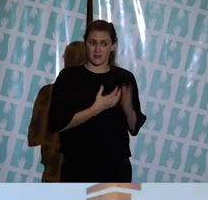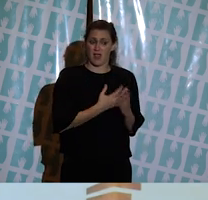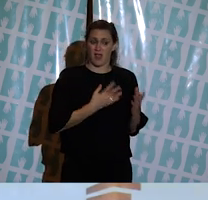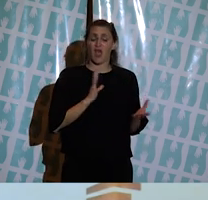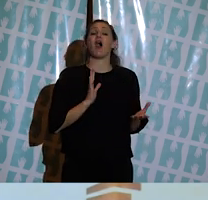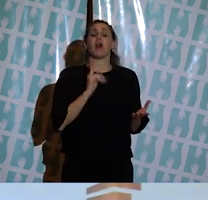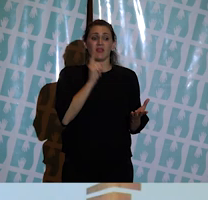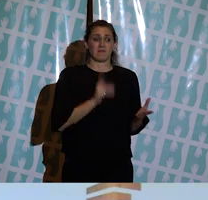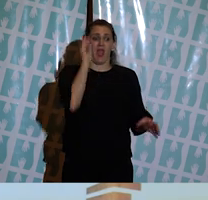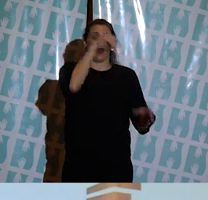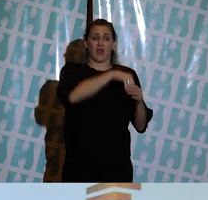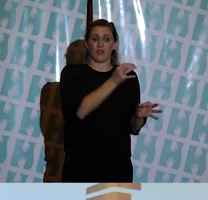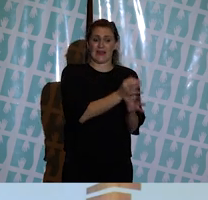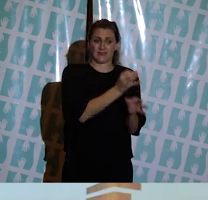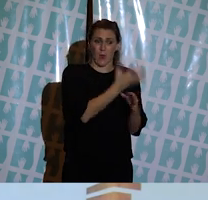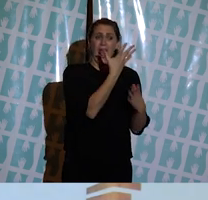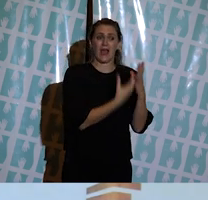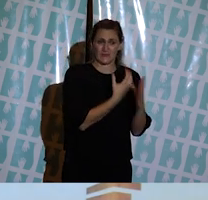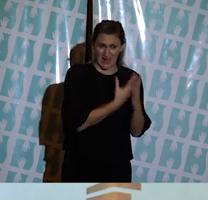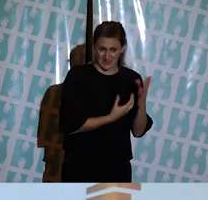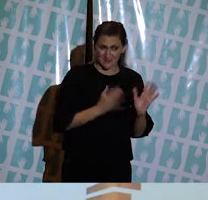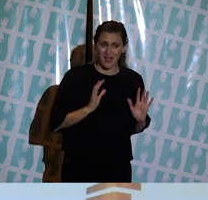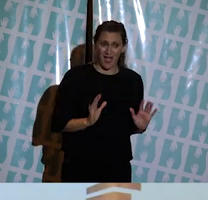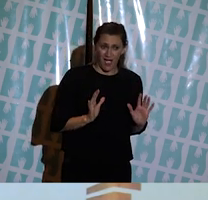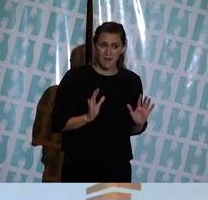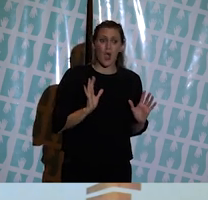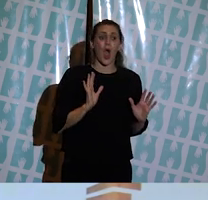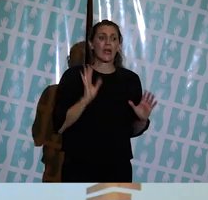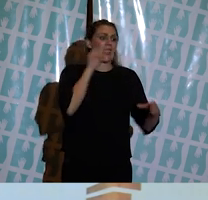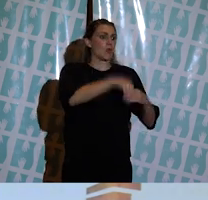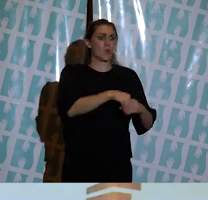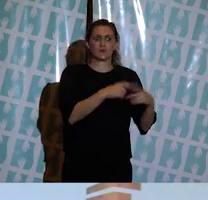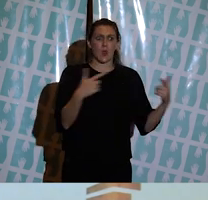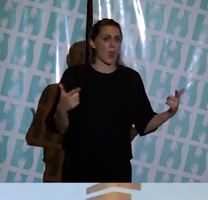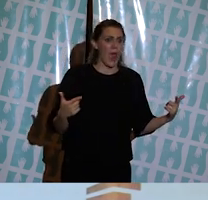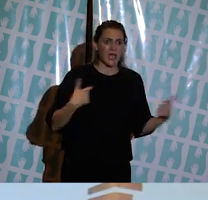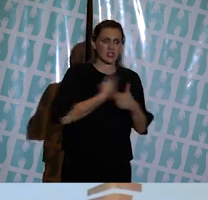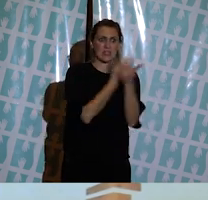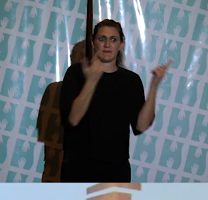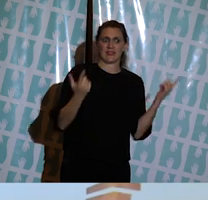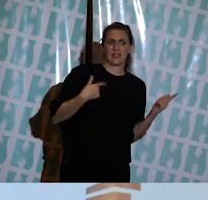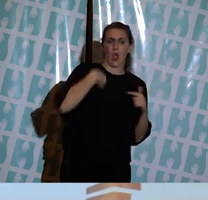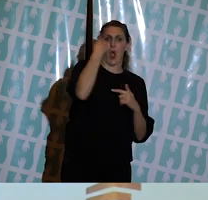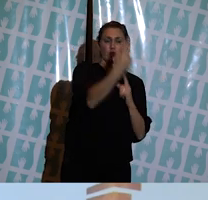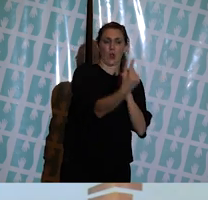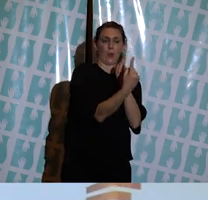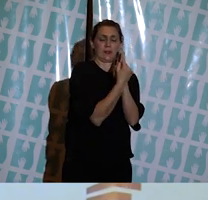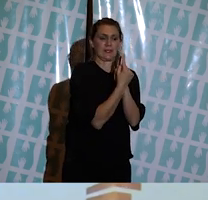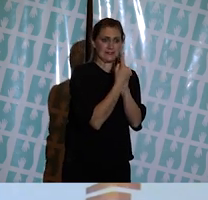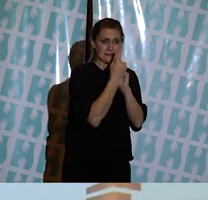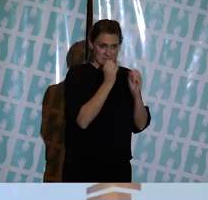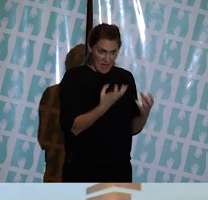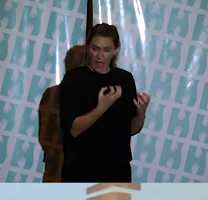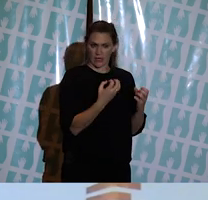o adaptación escolar, y eso es un factor de riesgo muy importante para el consumo de